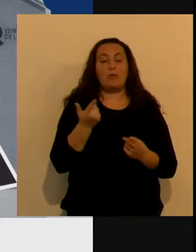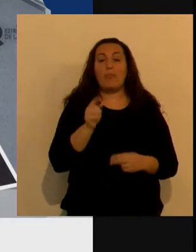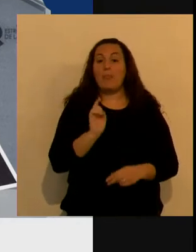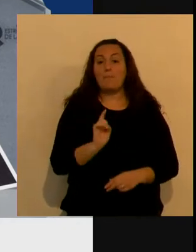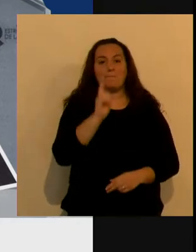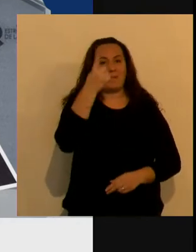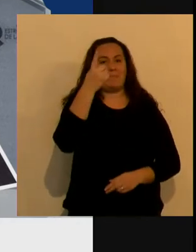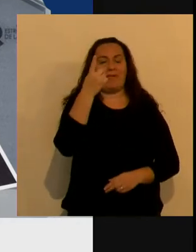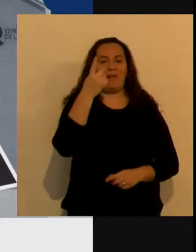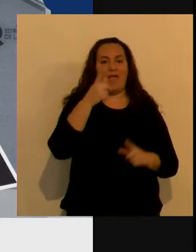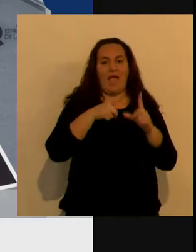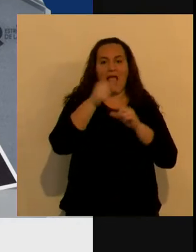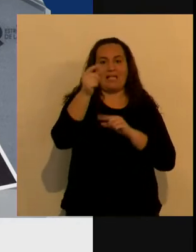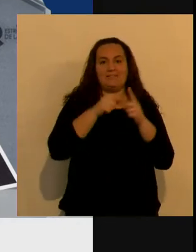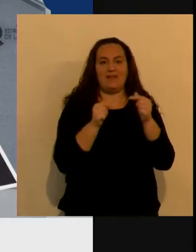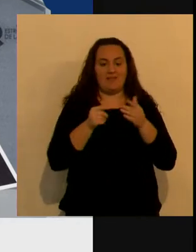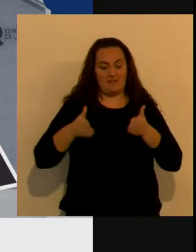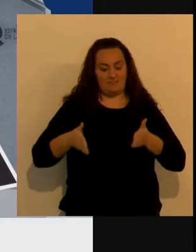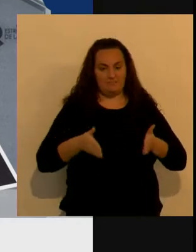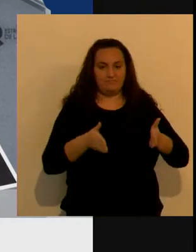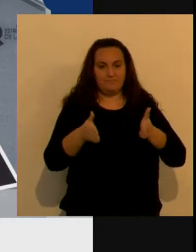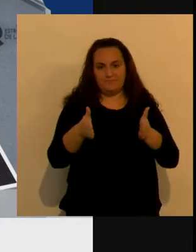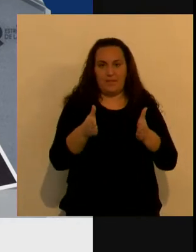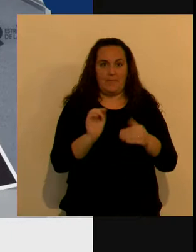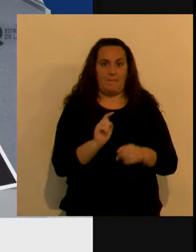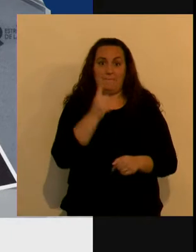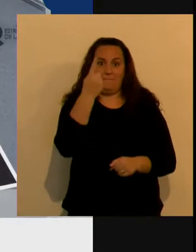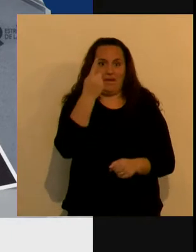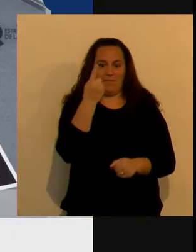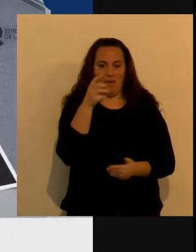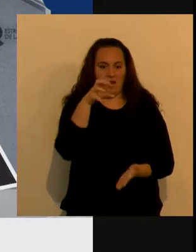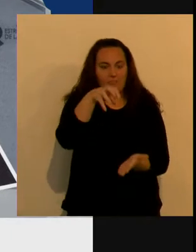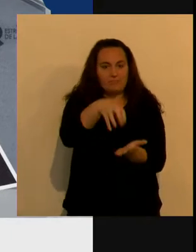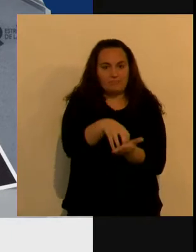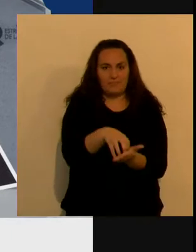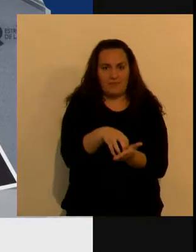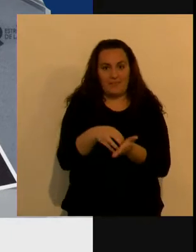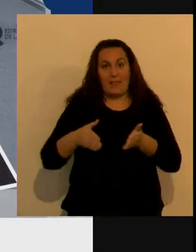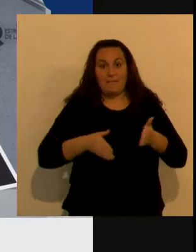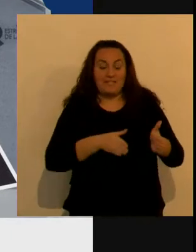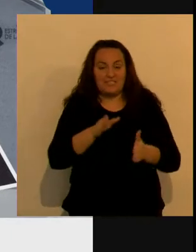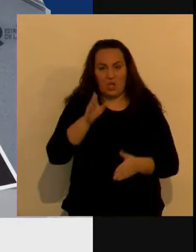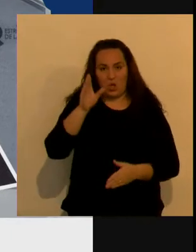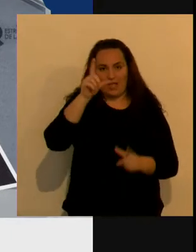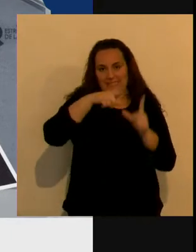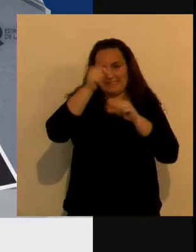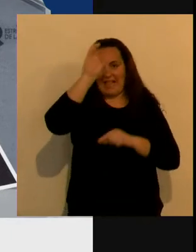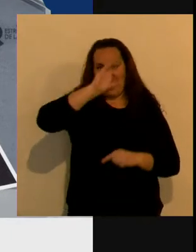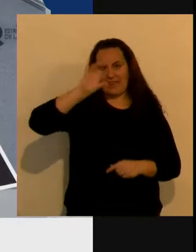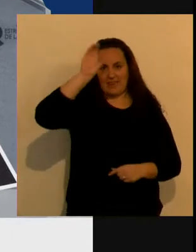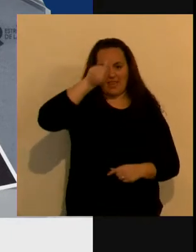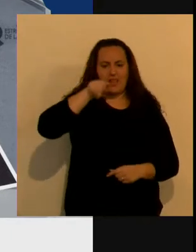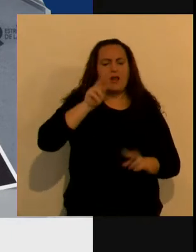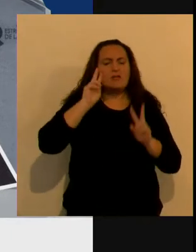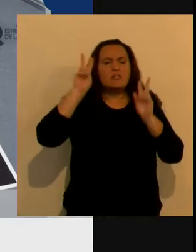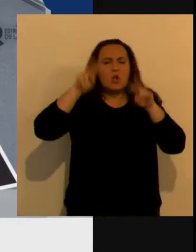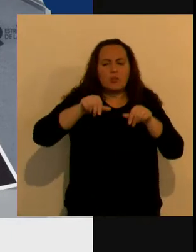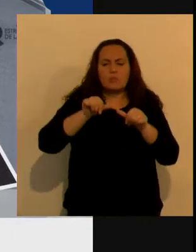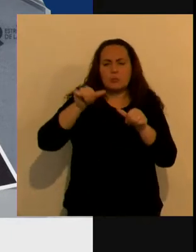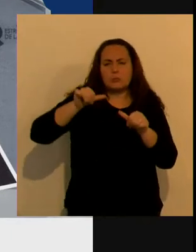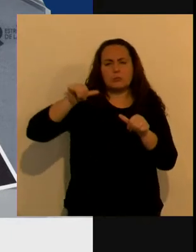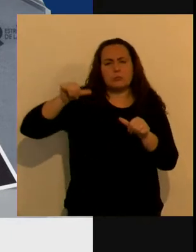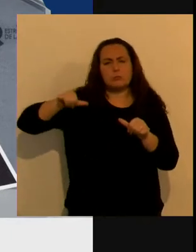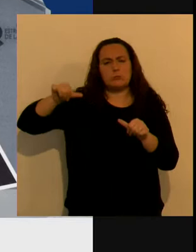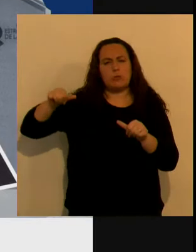que forme parte del paseo de las estrellas de la ciencia. Es un sencillo reconocimiento a su larga y excepcional